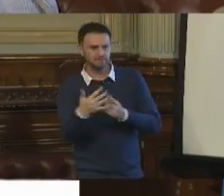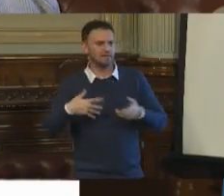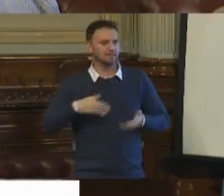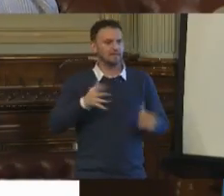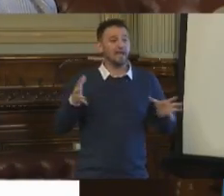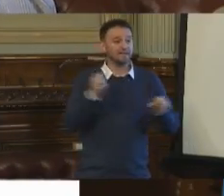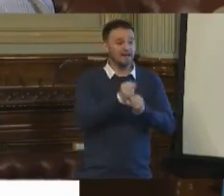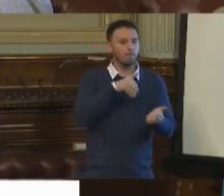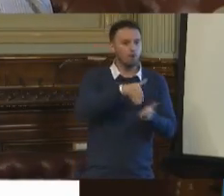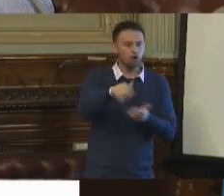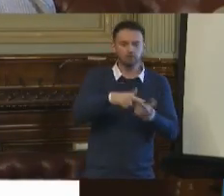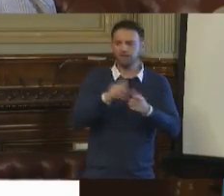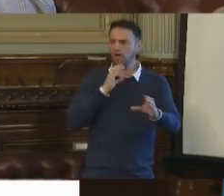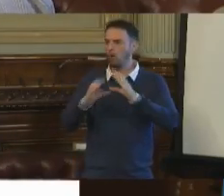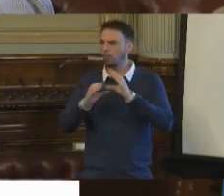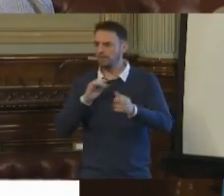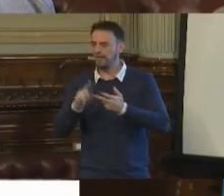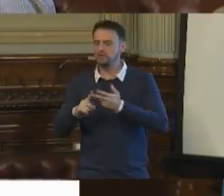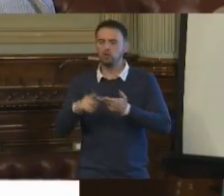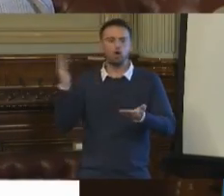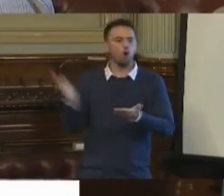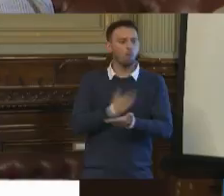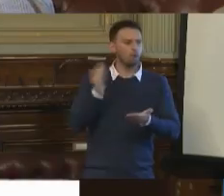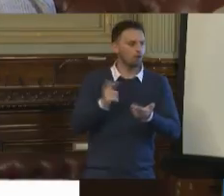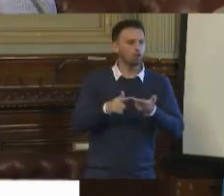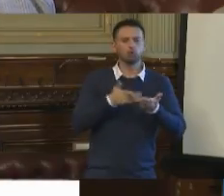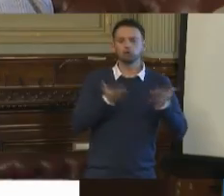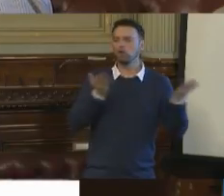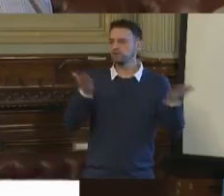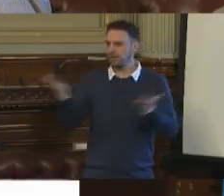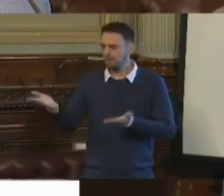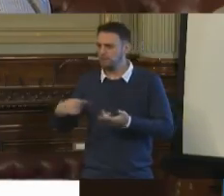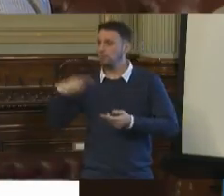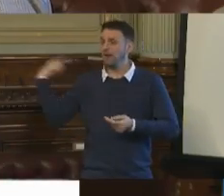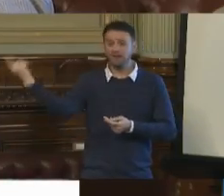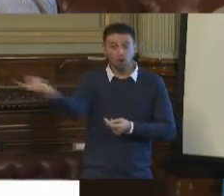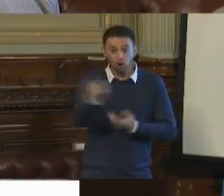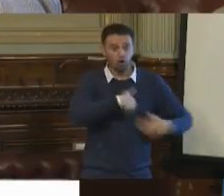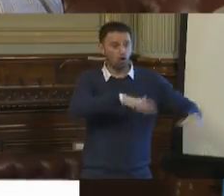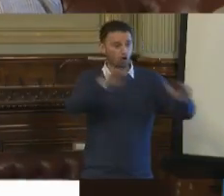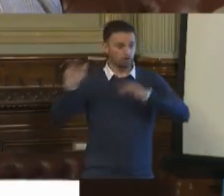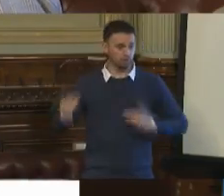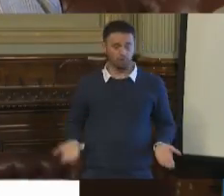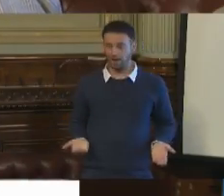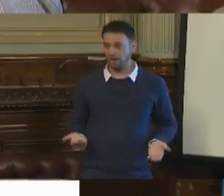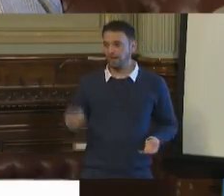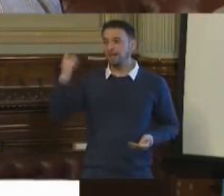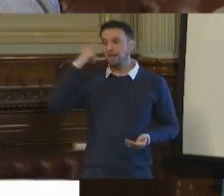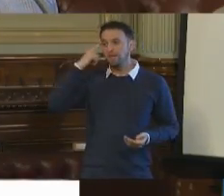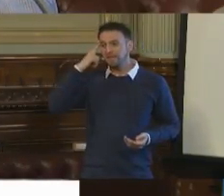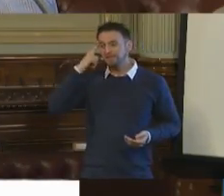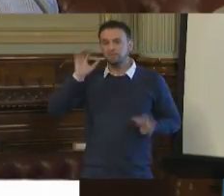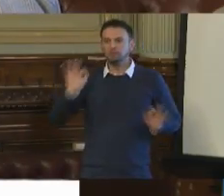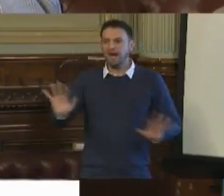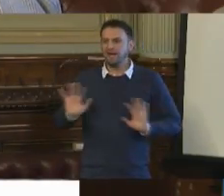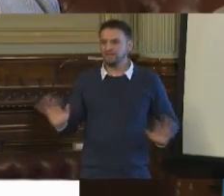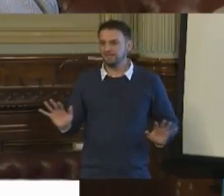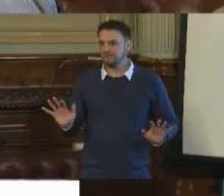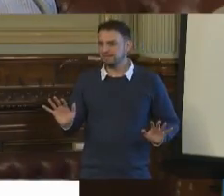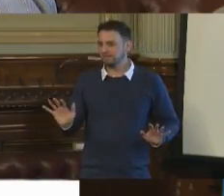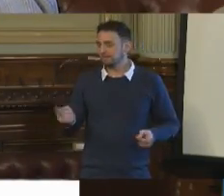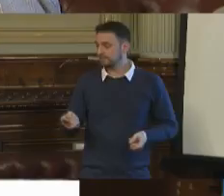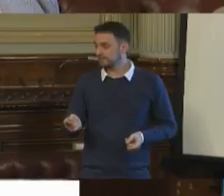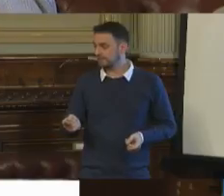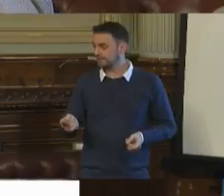en transportes comunicaciones en productos en servicios para todos pensar los así de origen